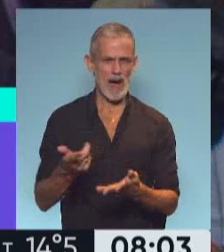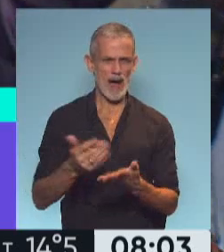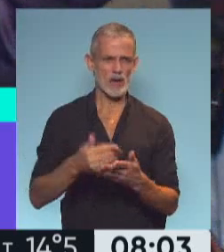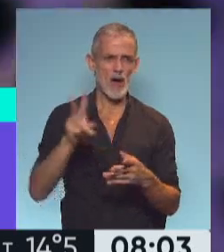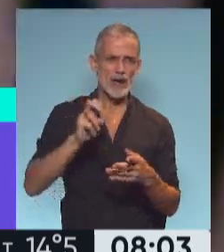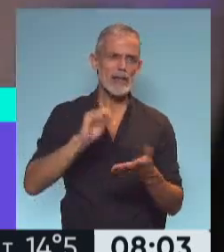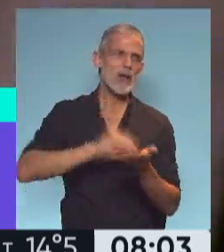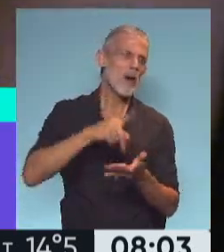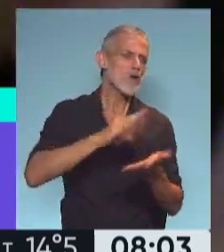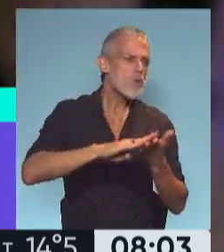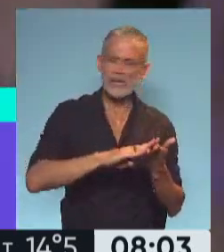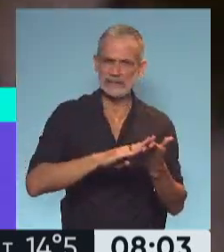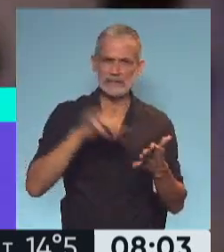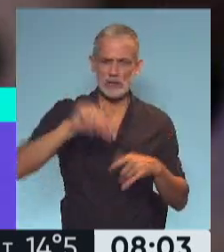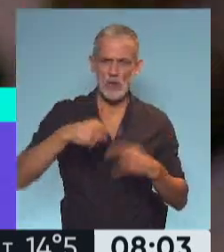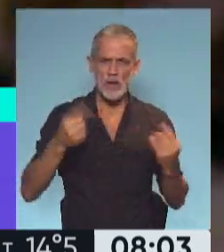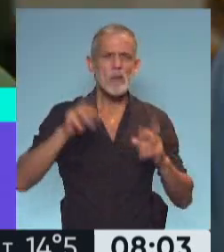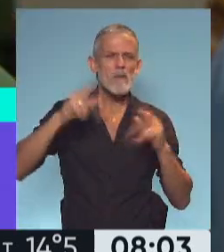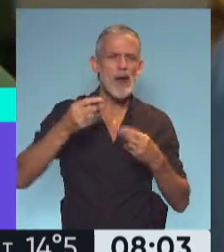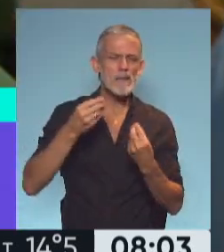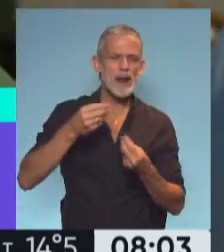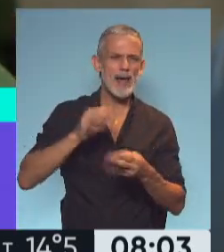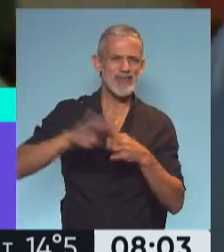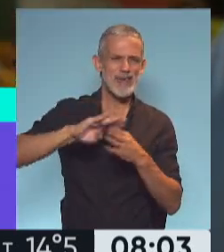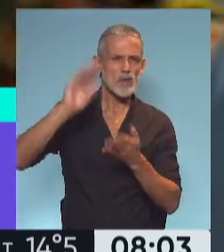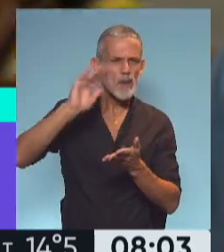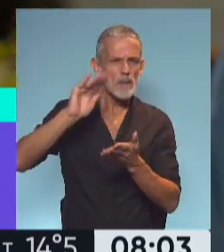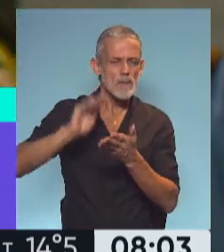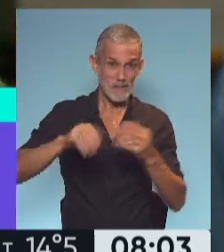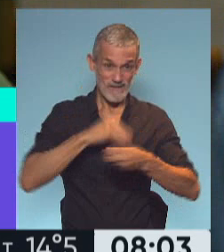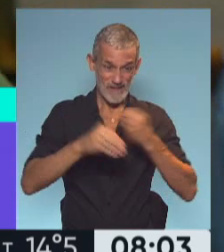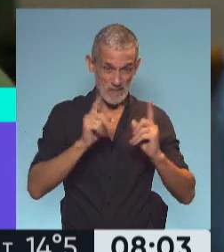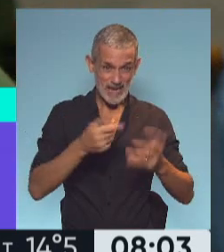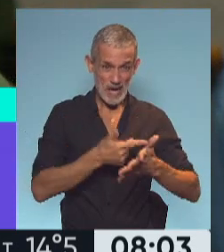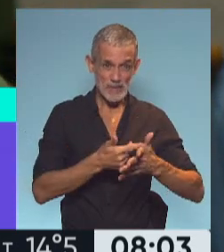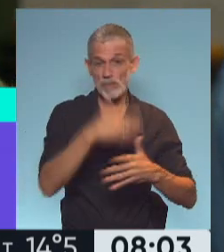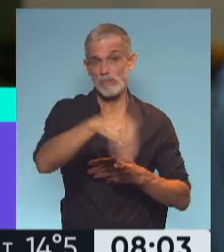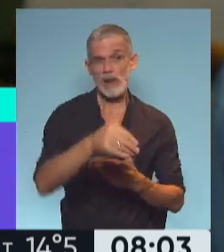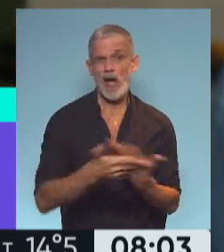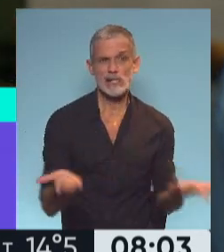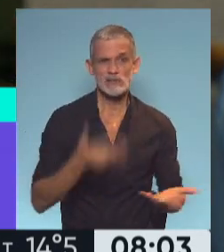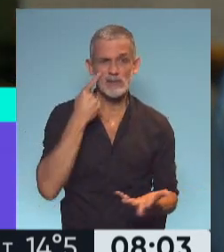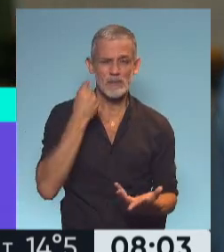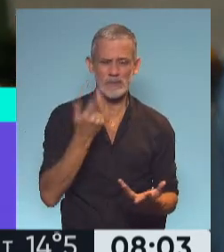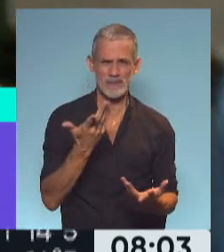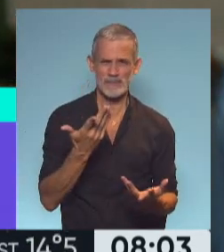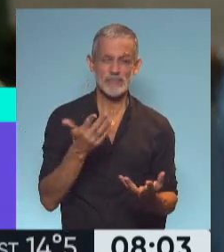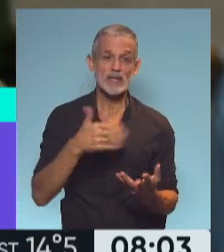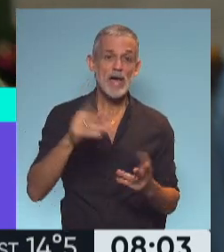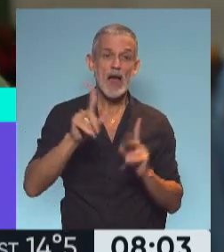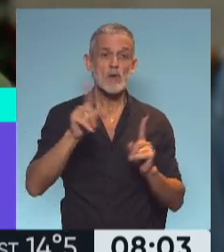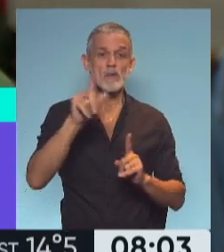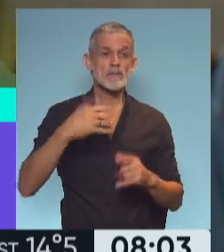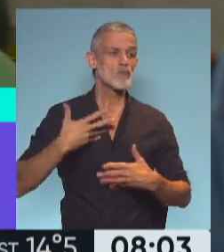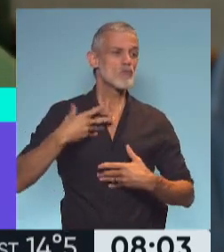nuevo alquiler. Y que si ahí no hay un plan de desendeudamiento, las familias se quedan en la calle y algunos locadores,